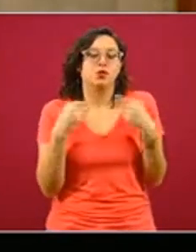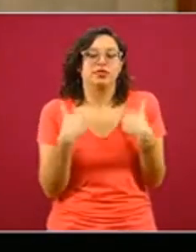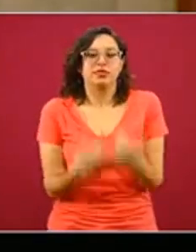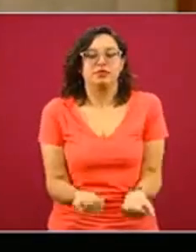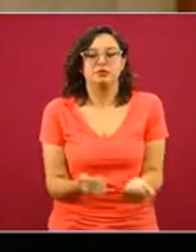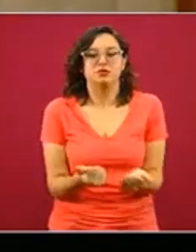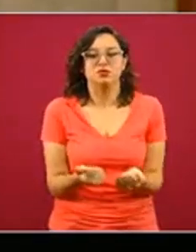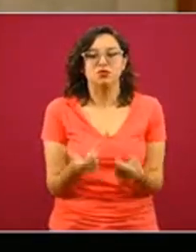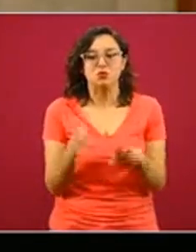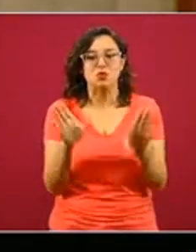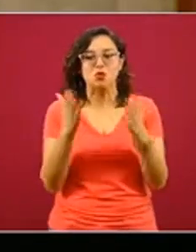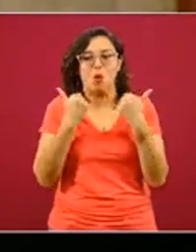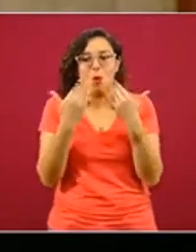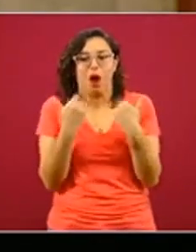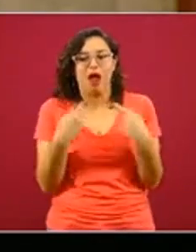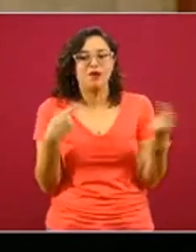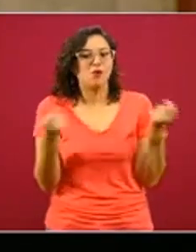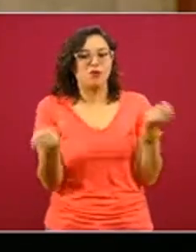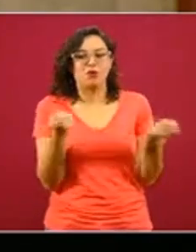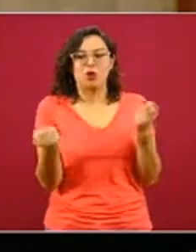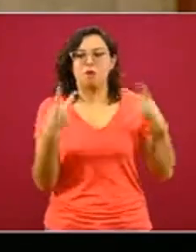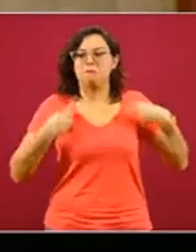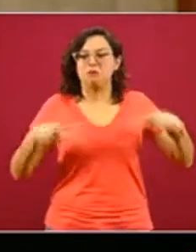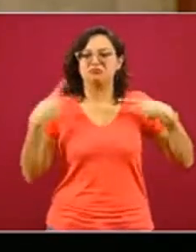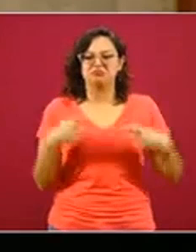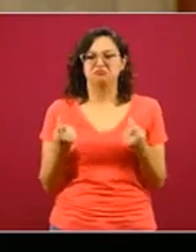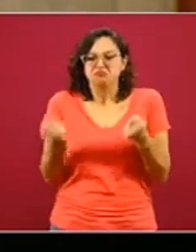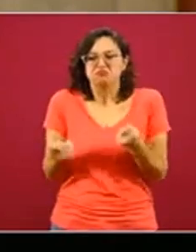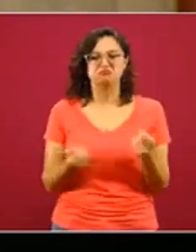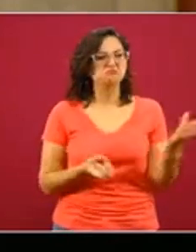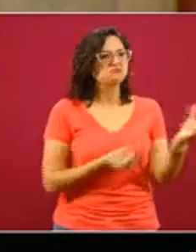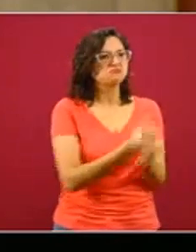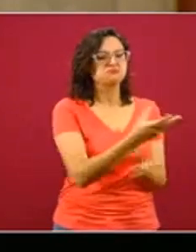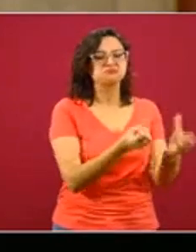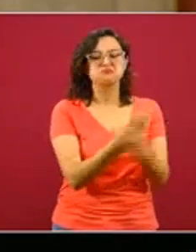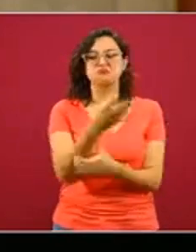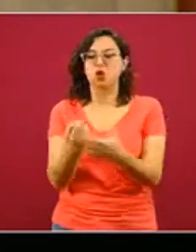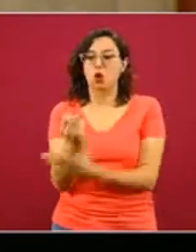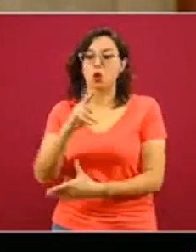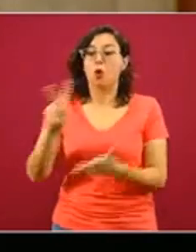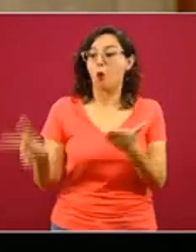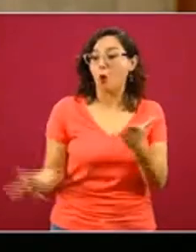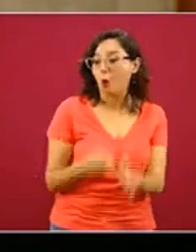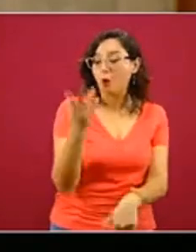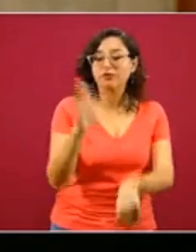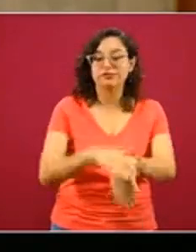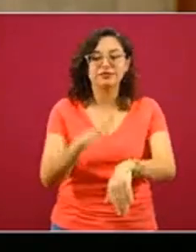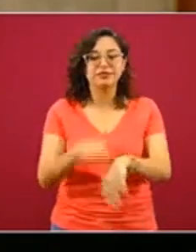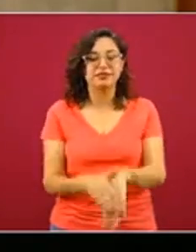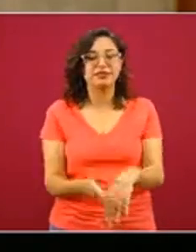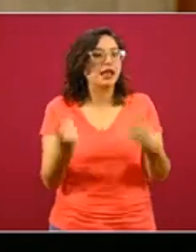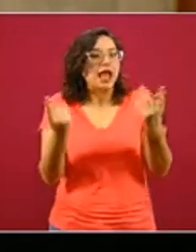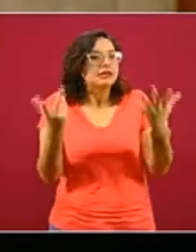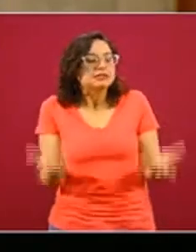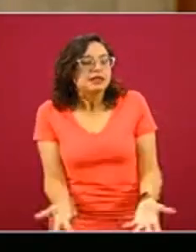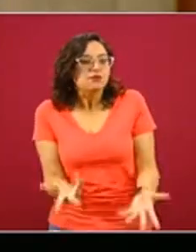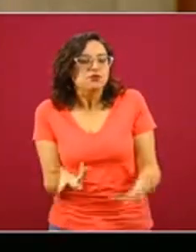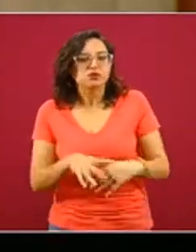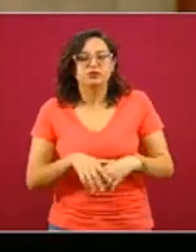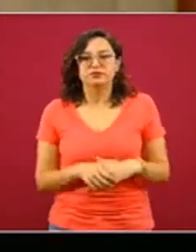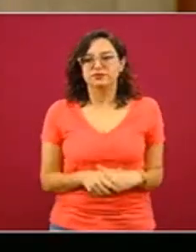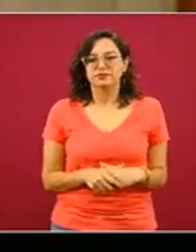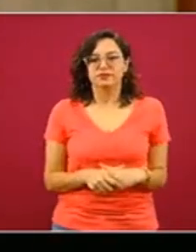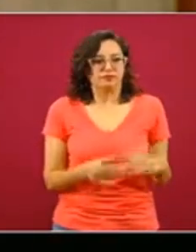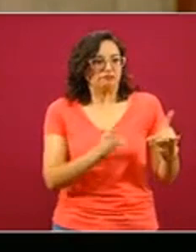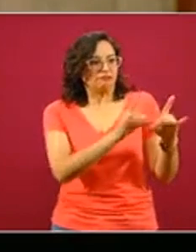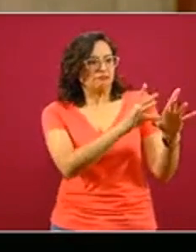ya no hay un control, ya prácticamente la gente está saliendo a las calles. Volvemos a hacer la misma pregunta: ¿qué se tiene que hacer en este tipo de situaciones